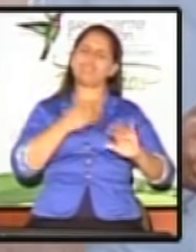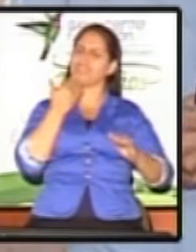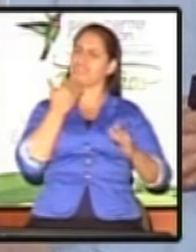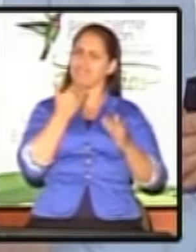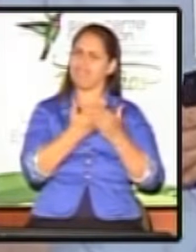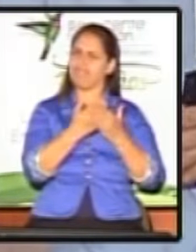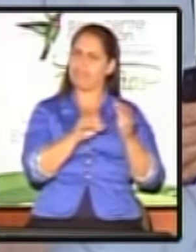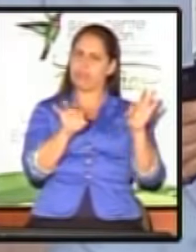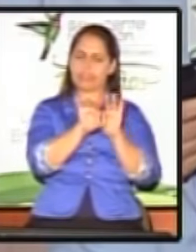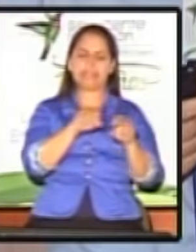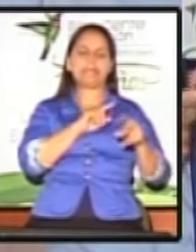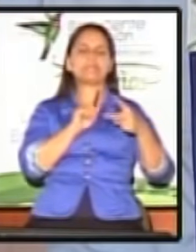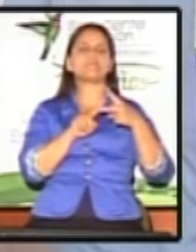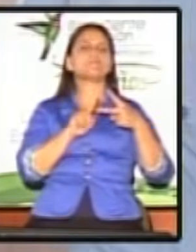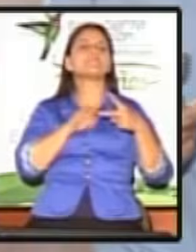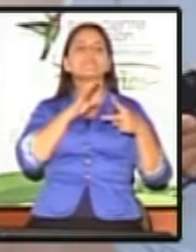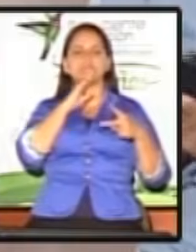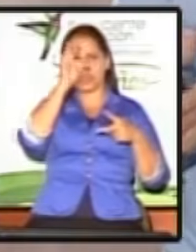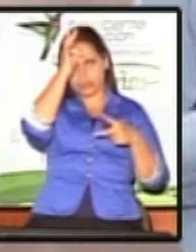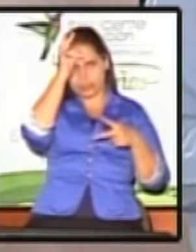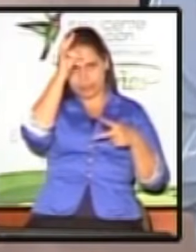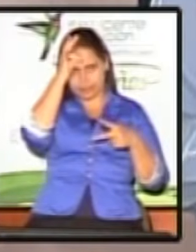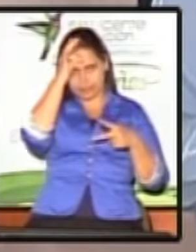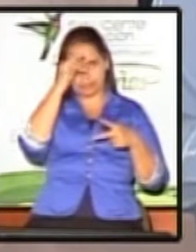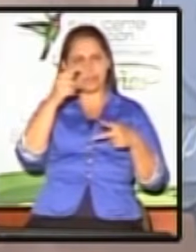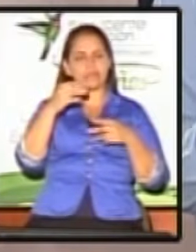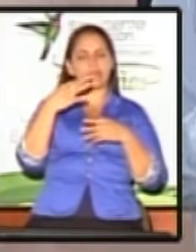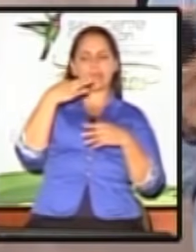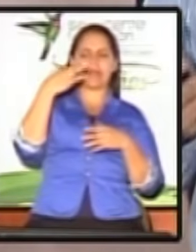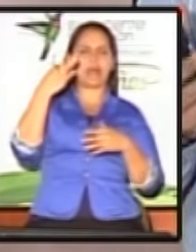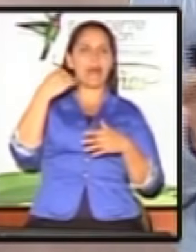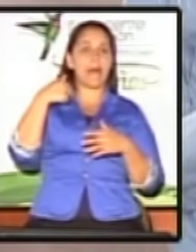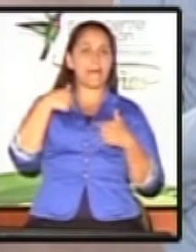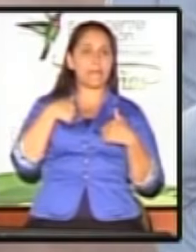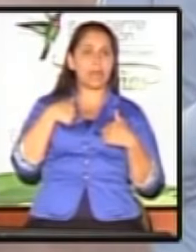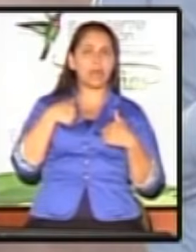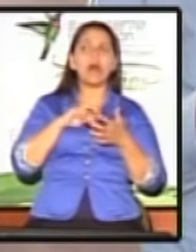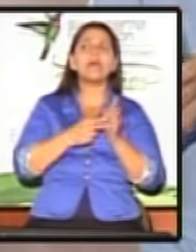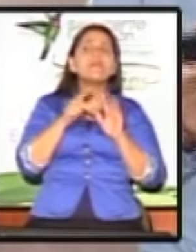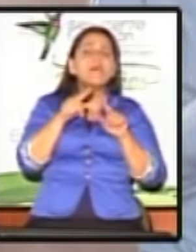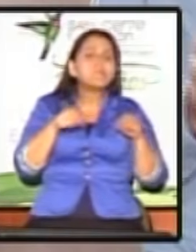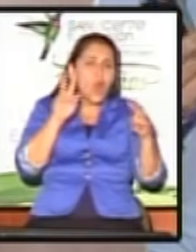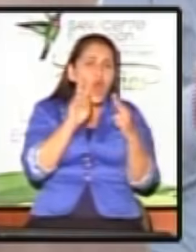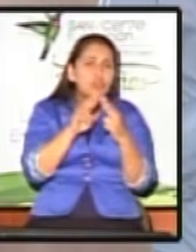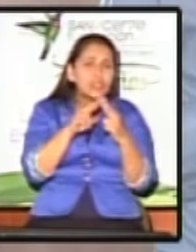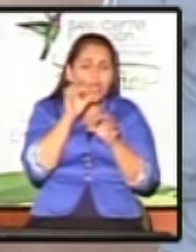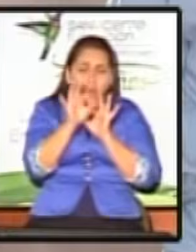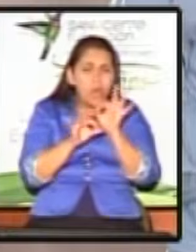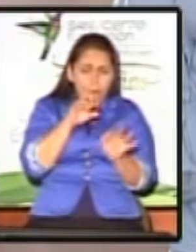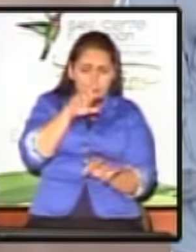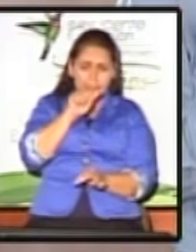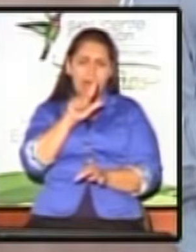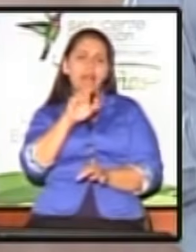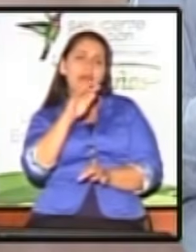de comunicaciones por tener en cuenta esta labor del cuidado paliativo que no es muy conocida, pero sí muy necesaria cada vez